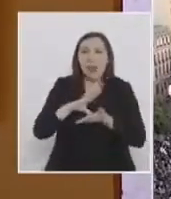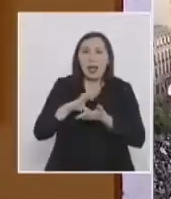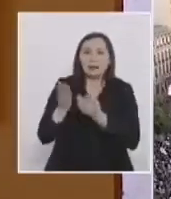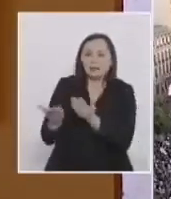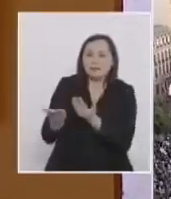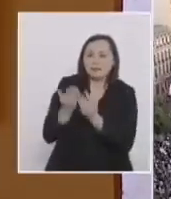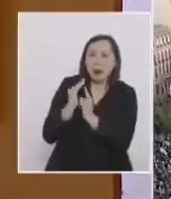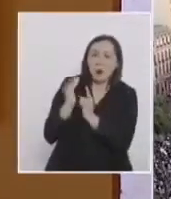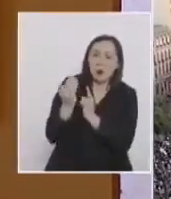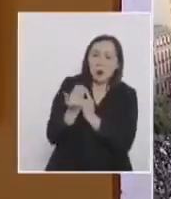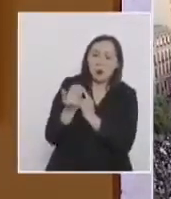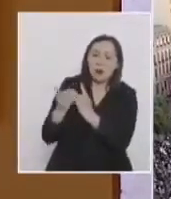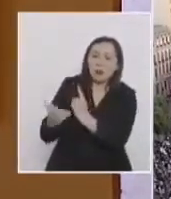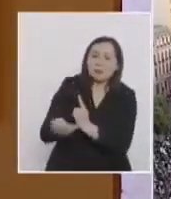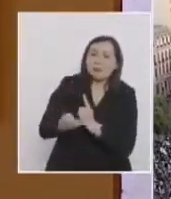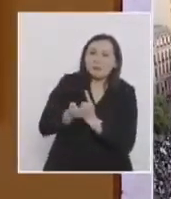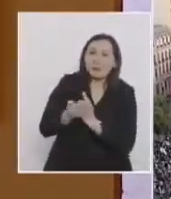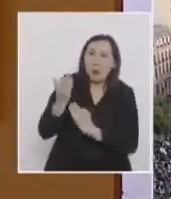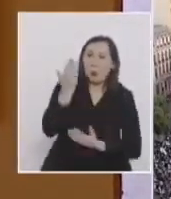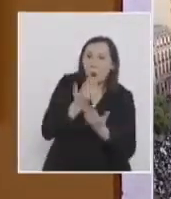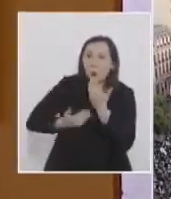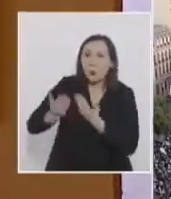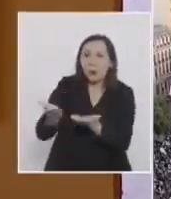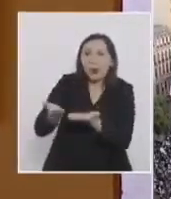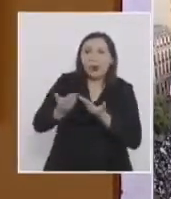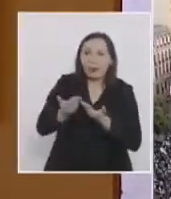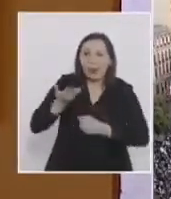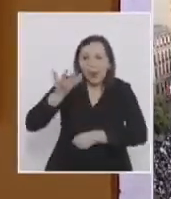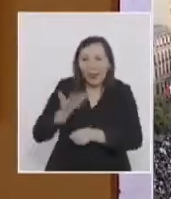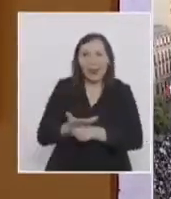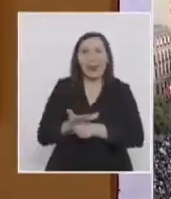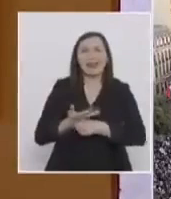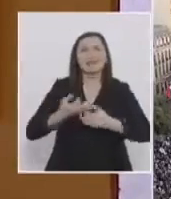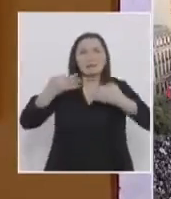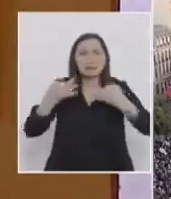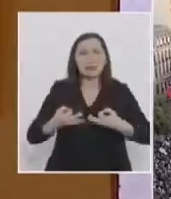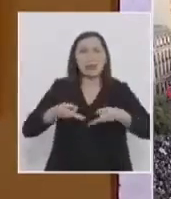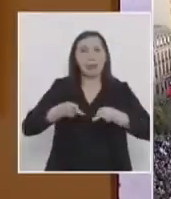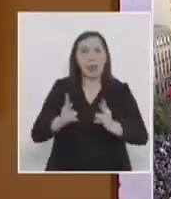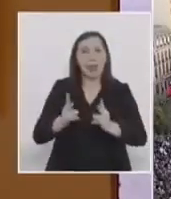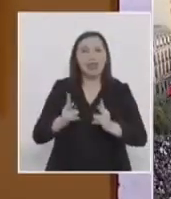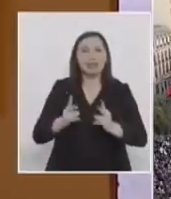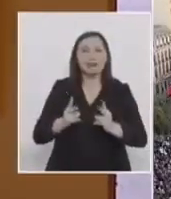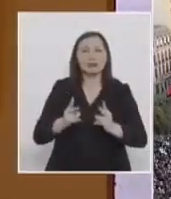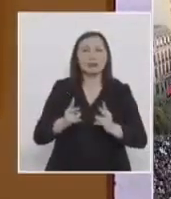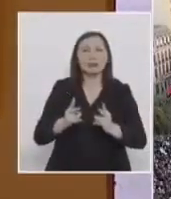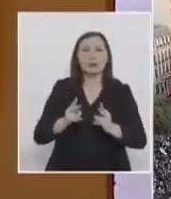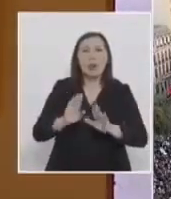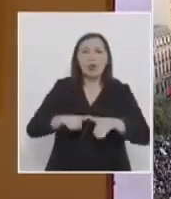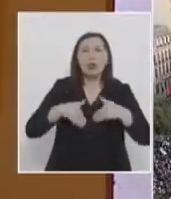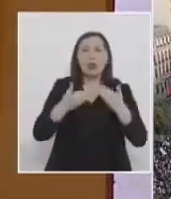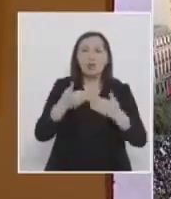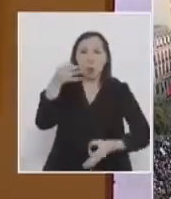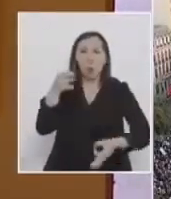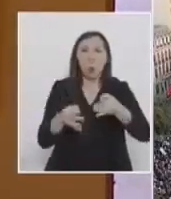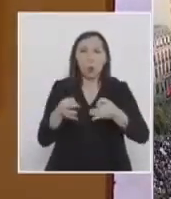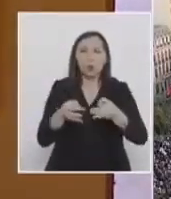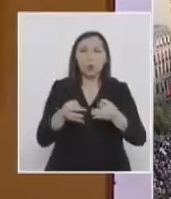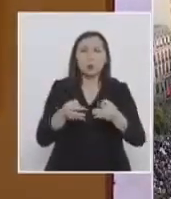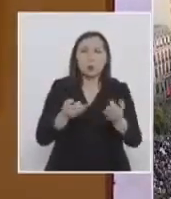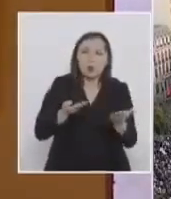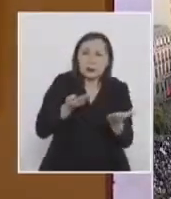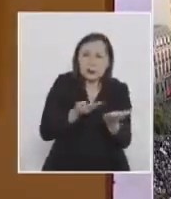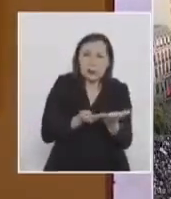protege, que nos acoge, que nos cuida, que garantiza derechos y retribuye con justicia el aporte